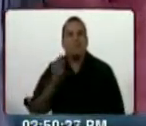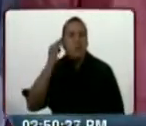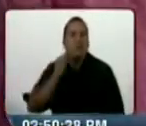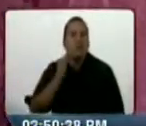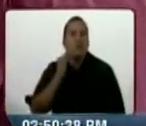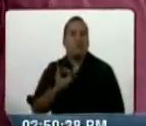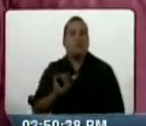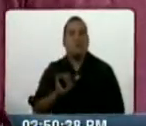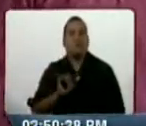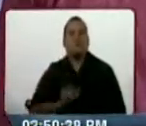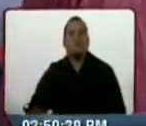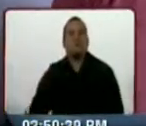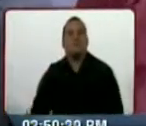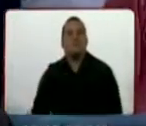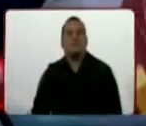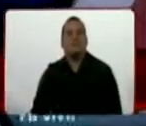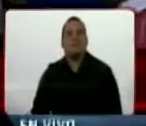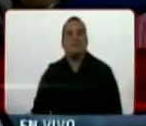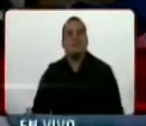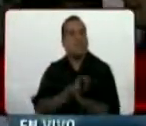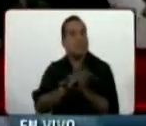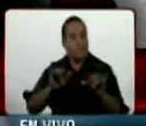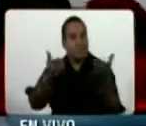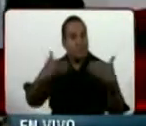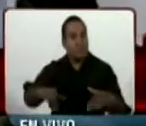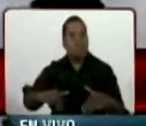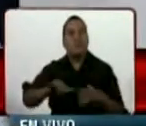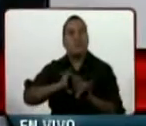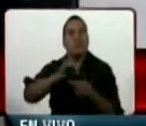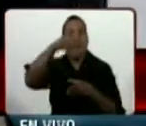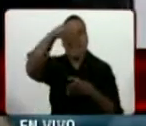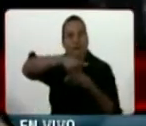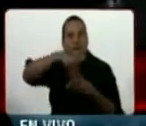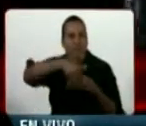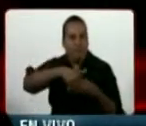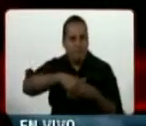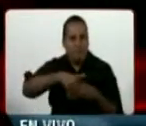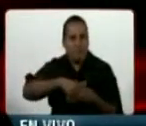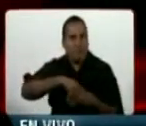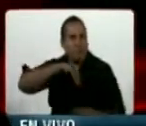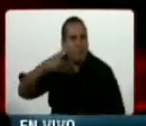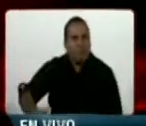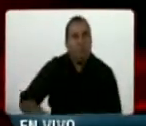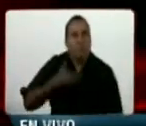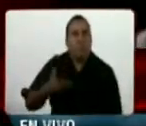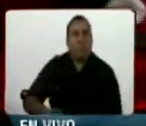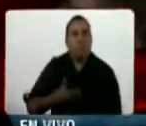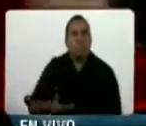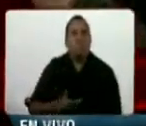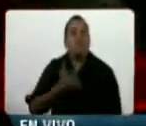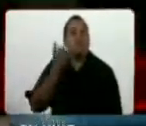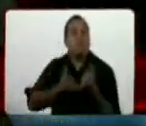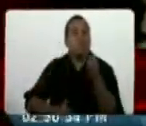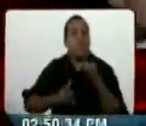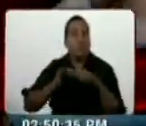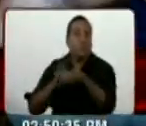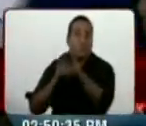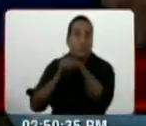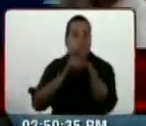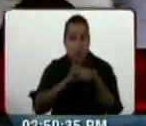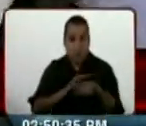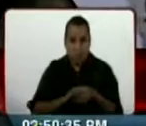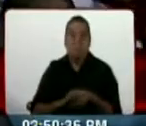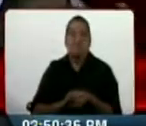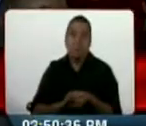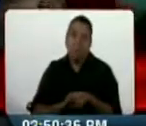Nicolás Maduro. Luego de ejercer el derecho al voto, importante este último llamado que hacía Nicolás